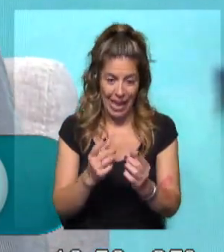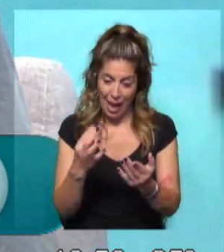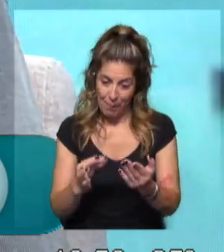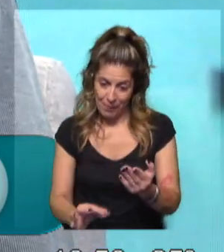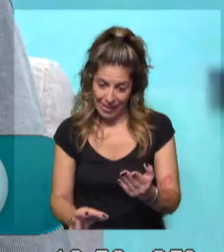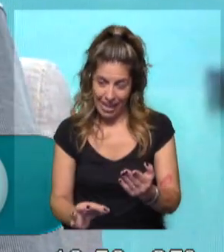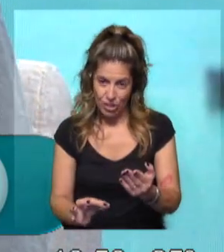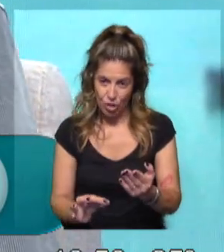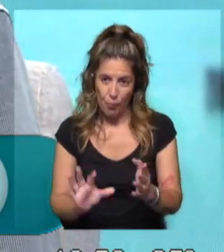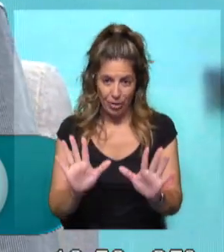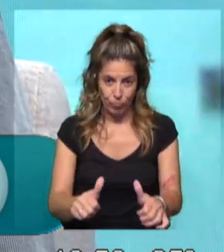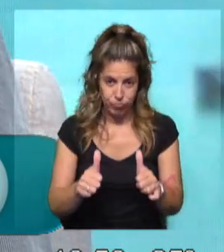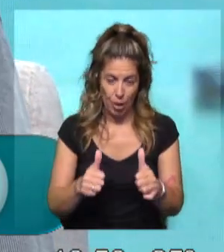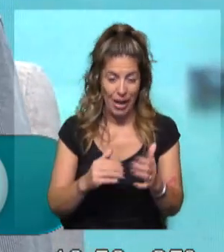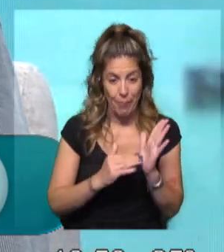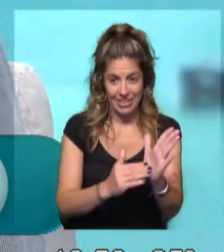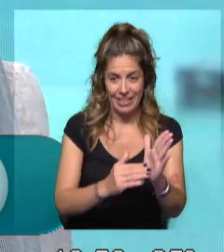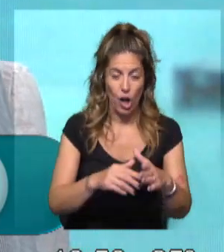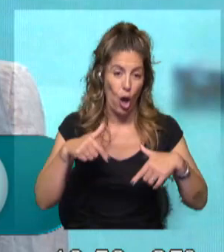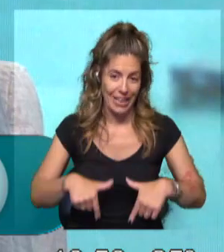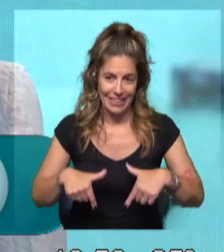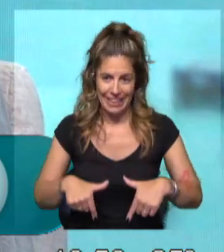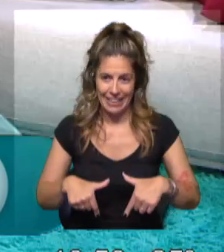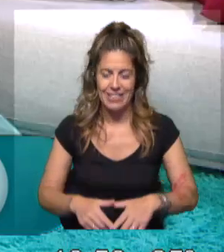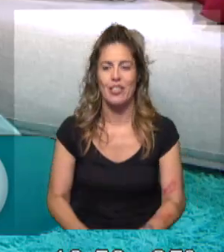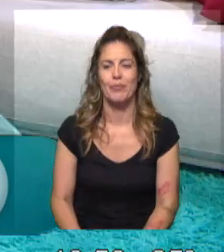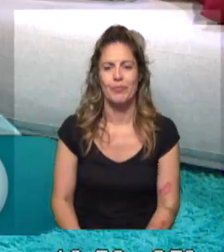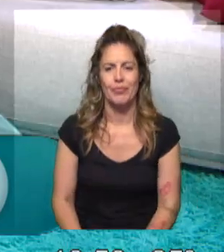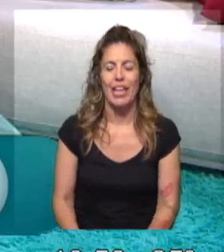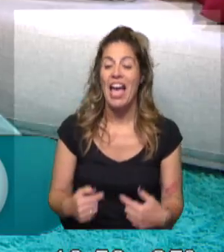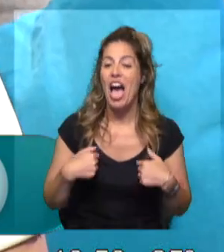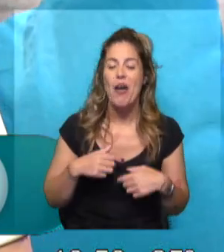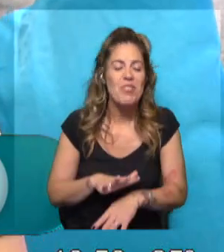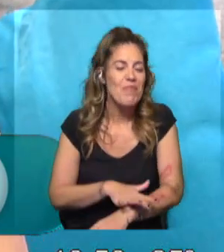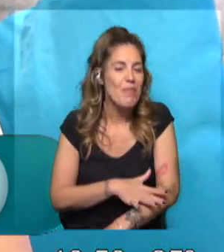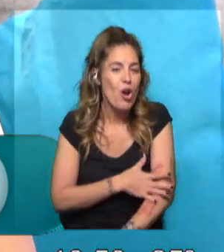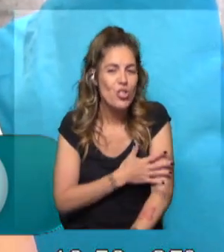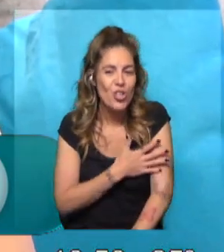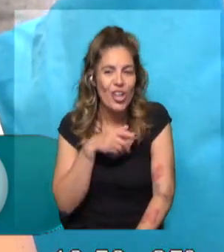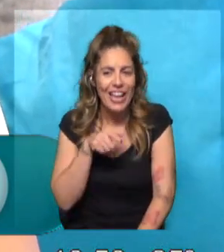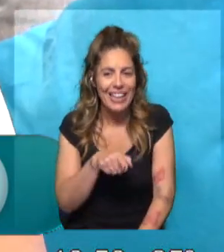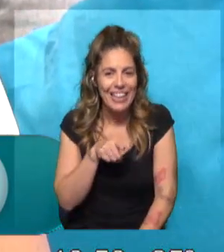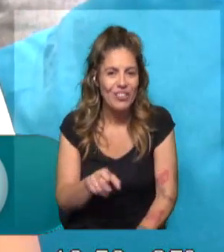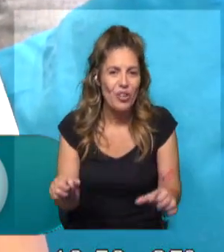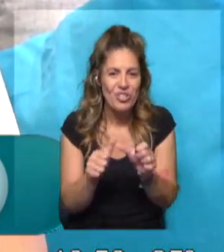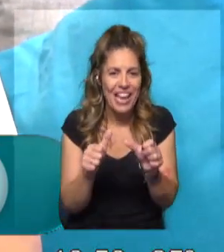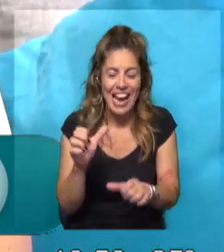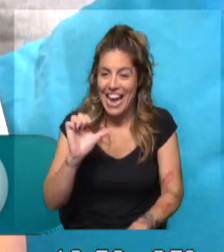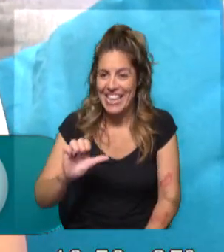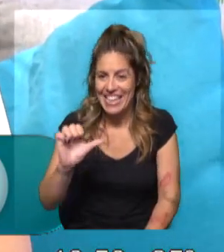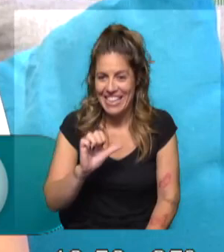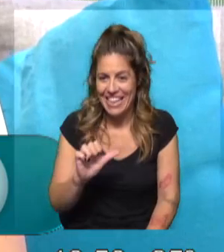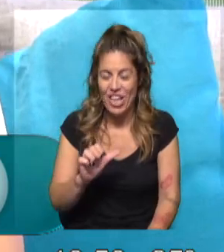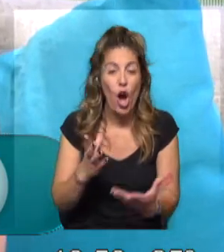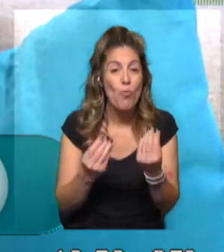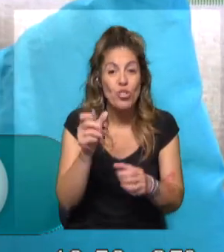minuciosamente que esté todo como tiene que presentarse. Perfecto. Y en regla. A mí me emociona mucho que esto pase, que esto pase en enero y que hay un